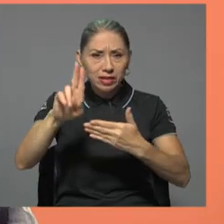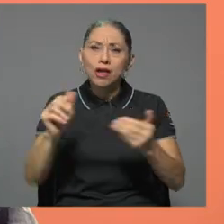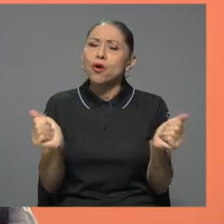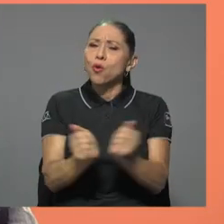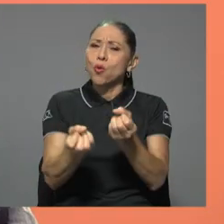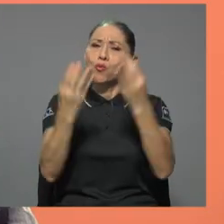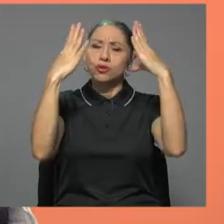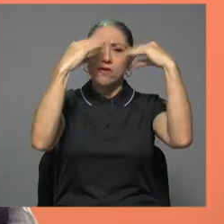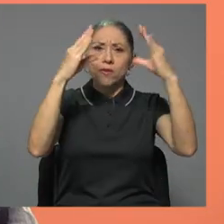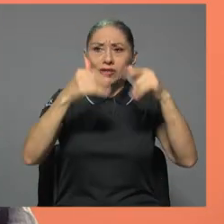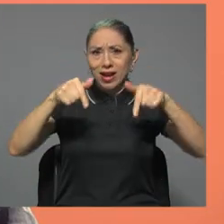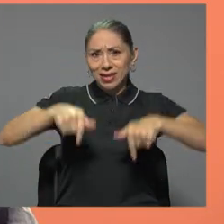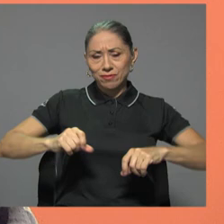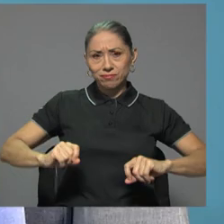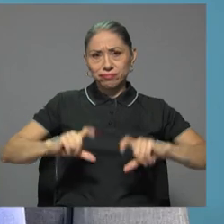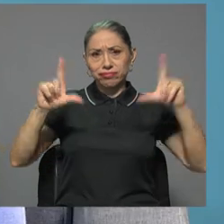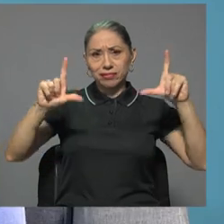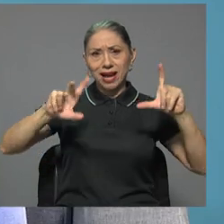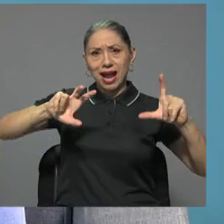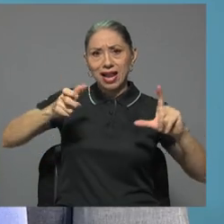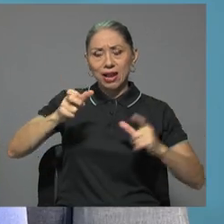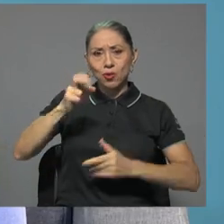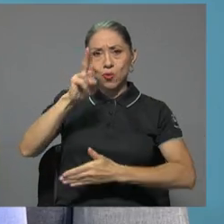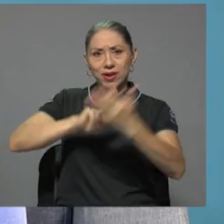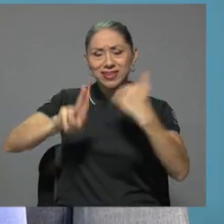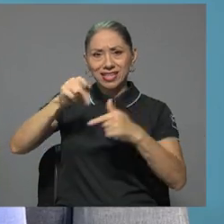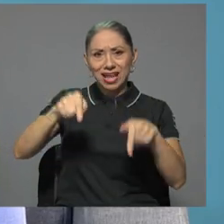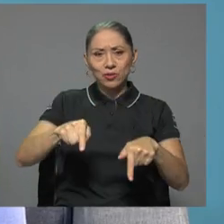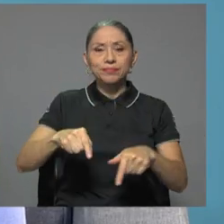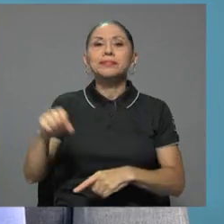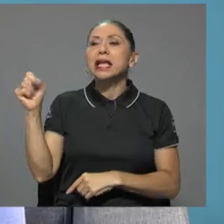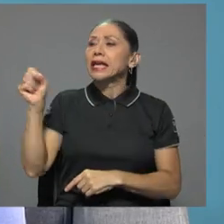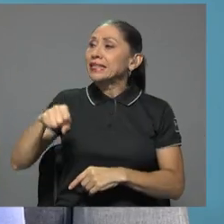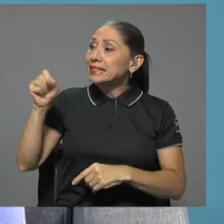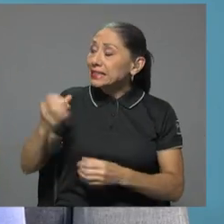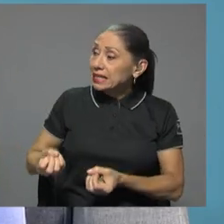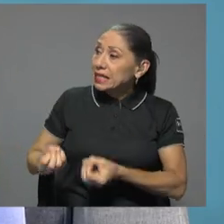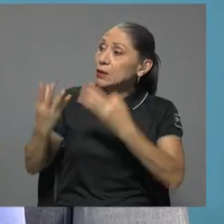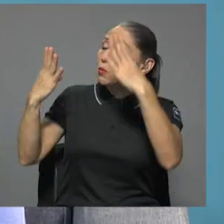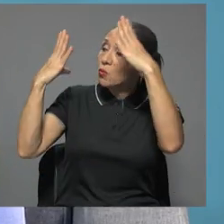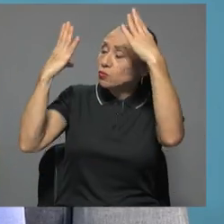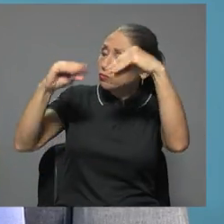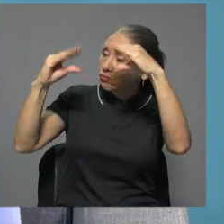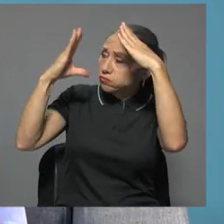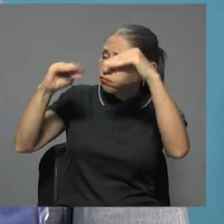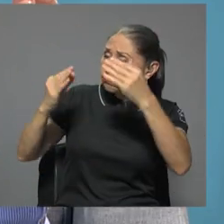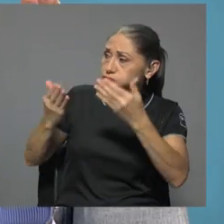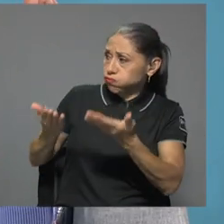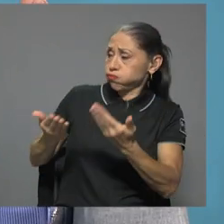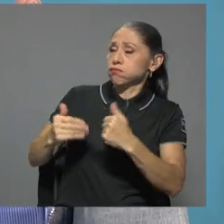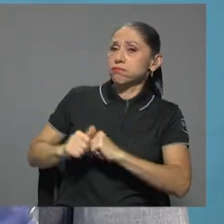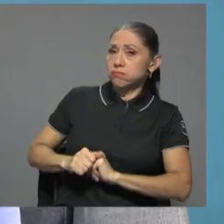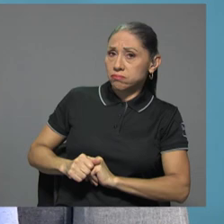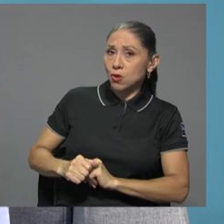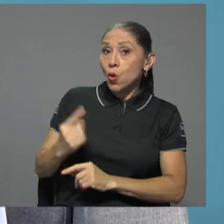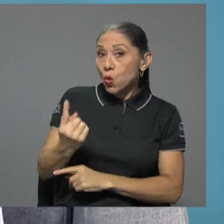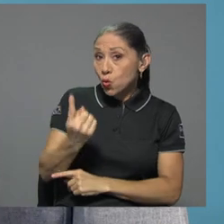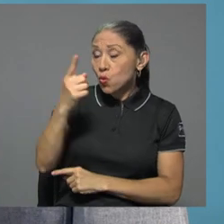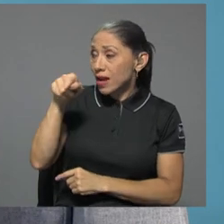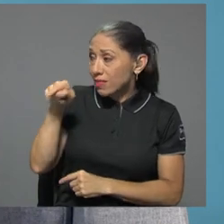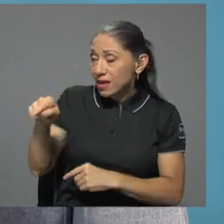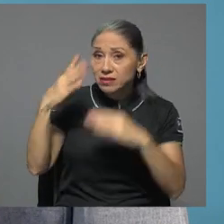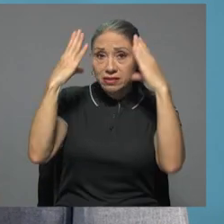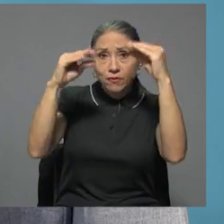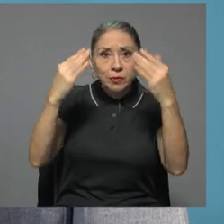atrás de las pantallas del canal universitario sí y con mucha información david esté bueno una de ellas sin duda